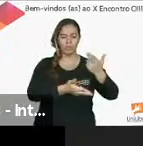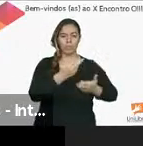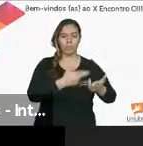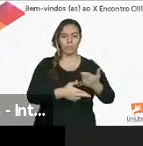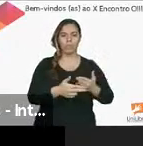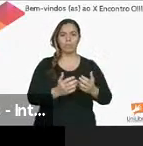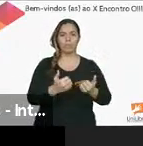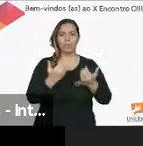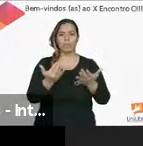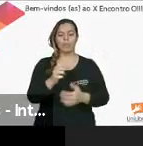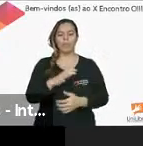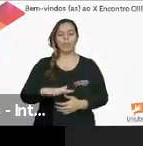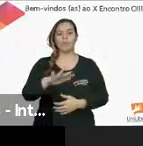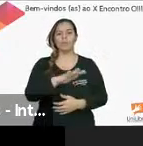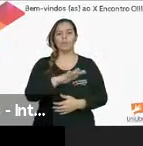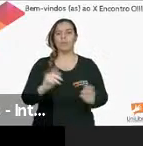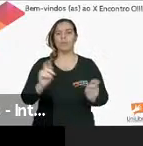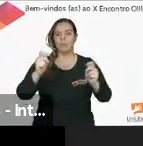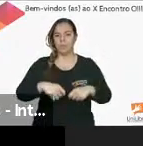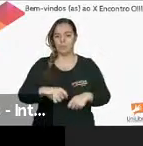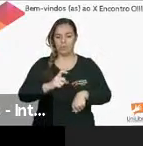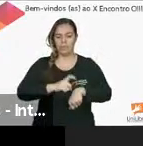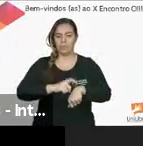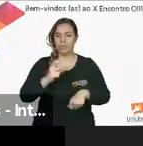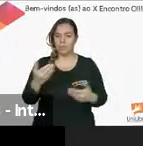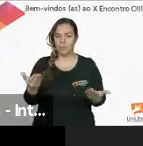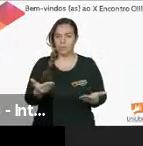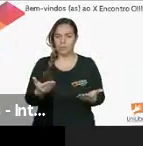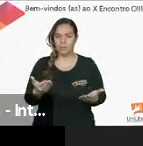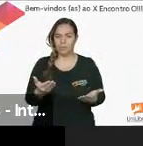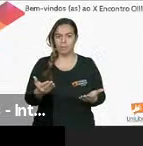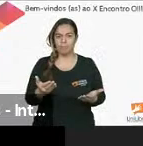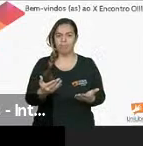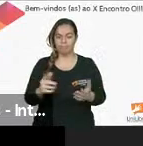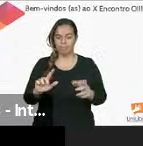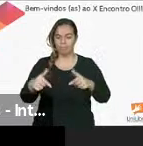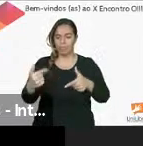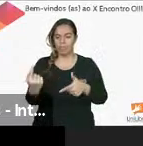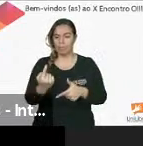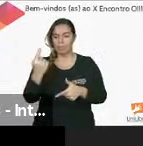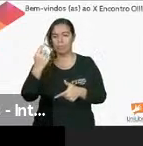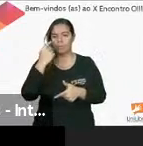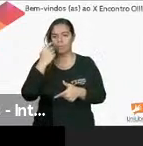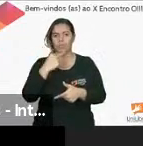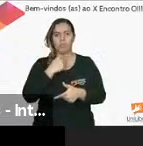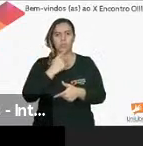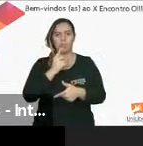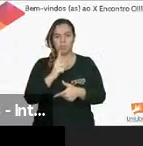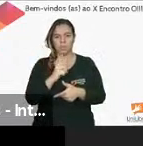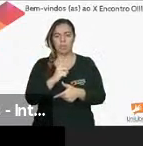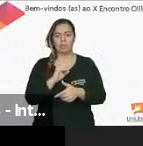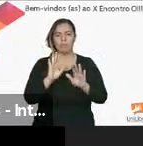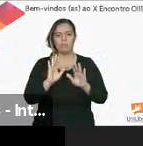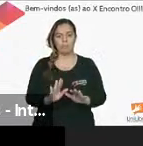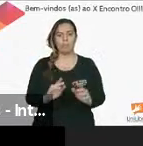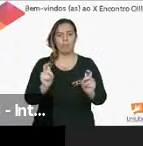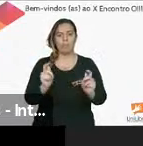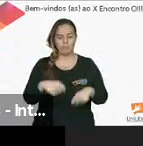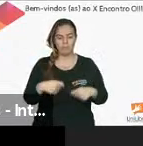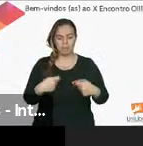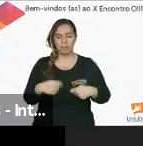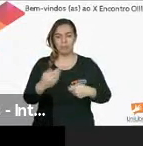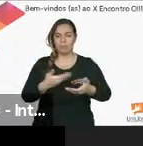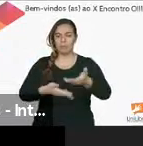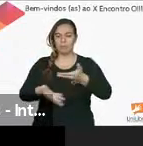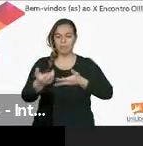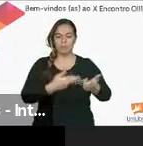posibilidades de los cambios que pueden ocurrir en ese momento, de los cuales se realizará uno según sea la relación organismo-mundo